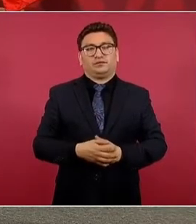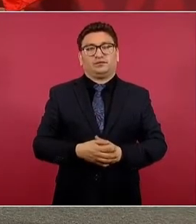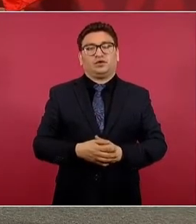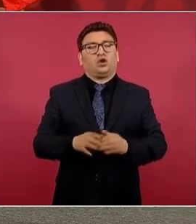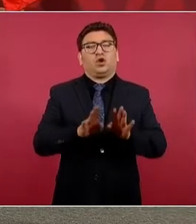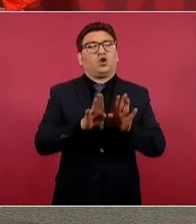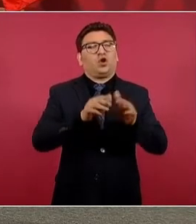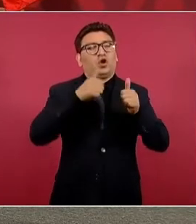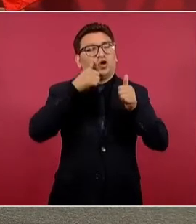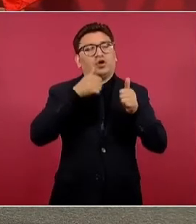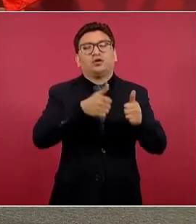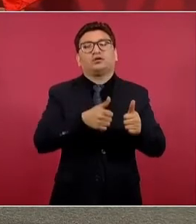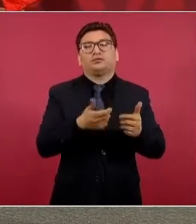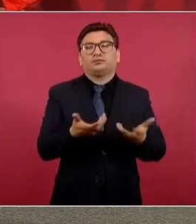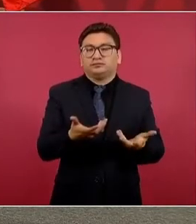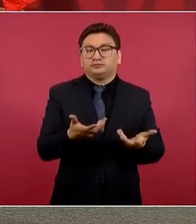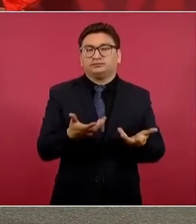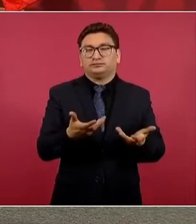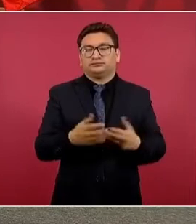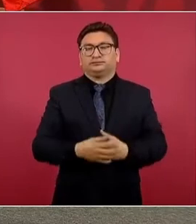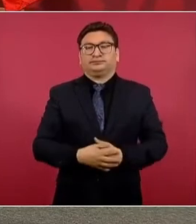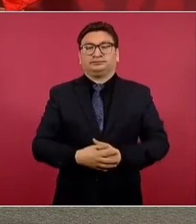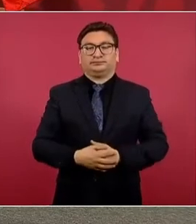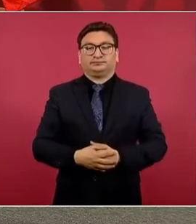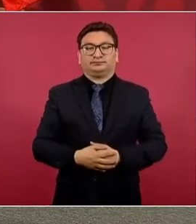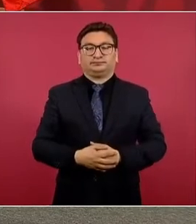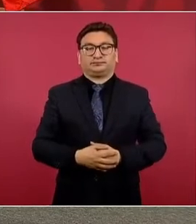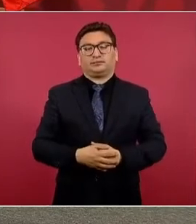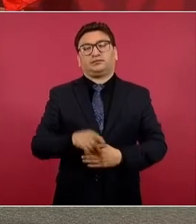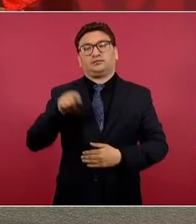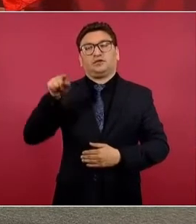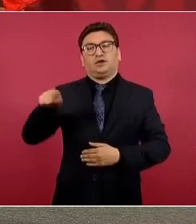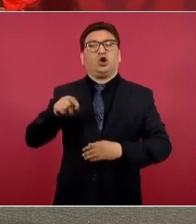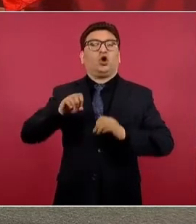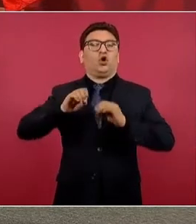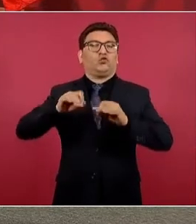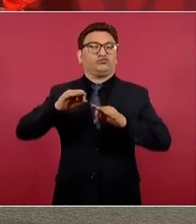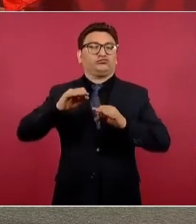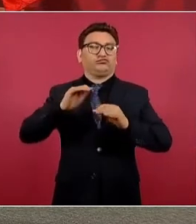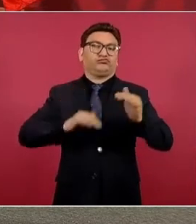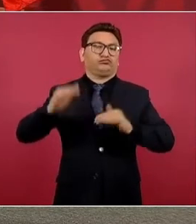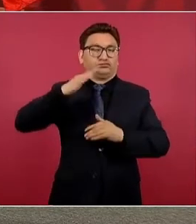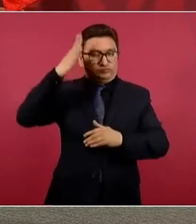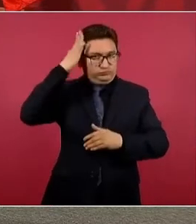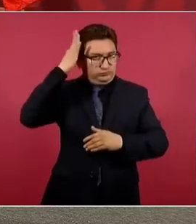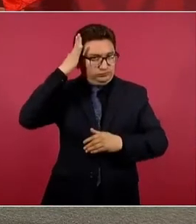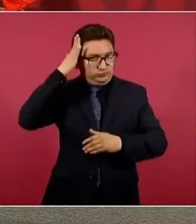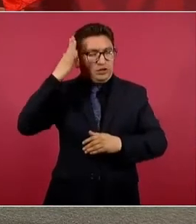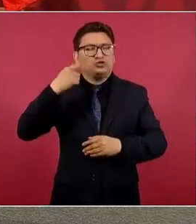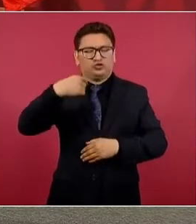atenderse desde las oficinas centrales. Yo estoy pendiente